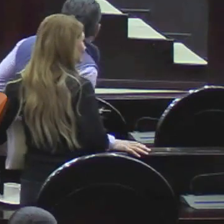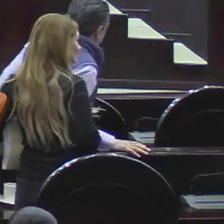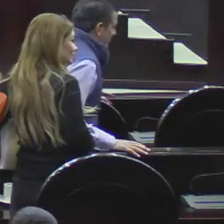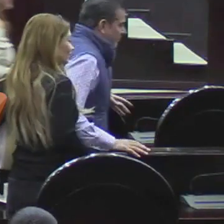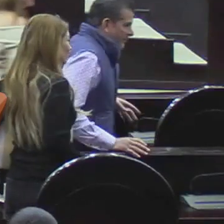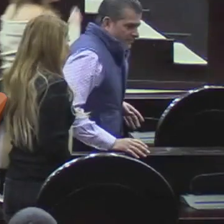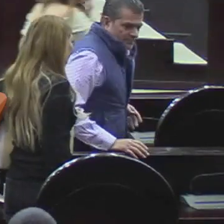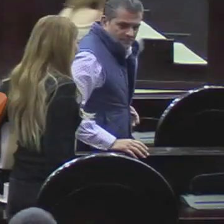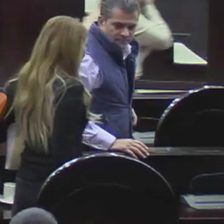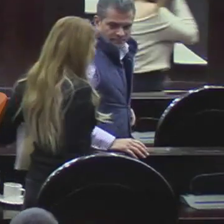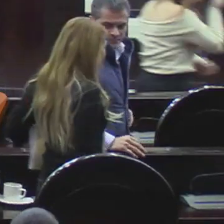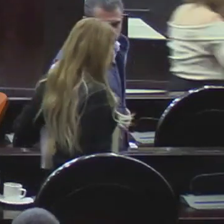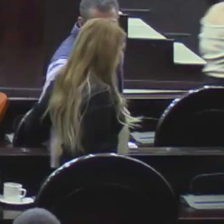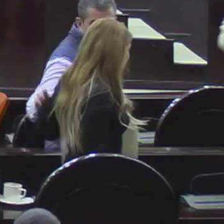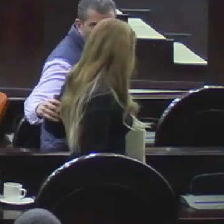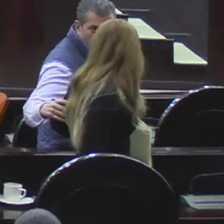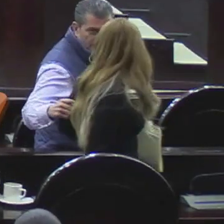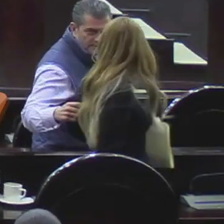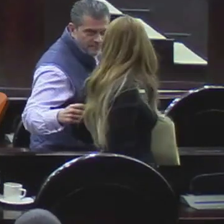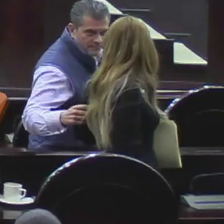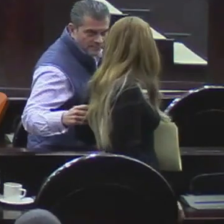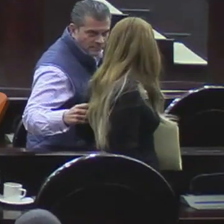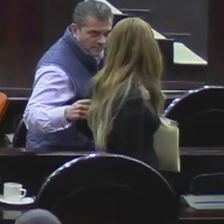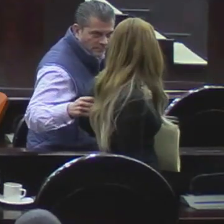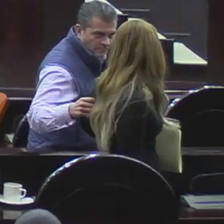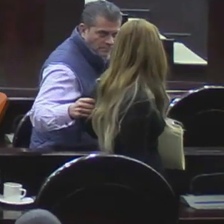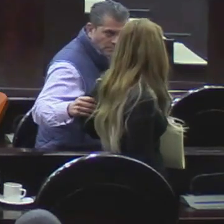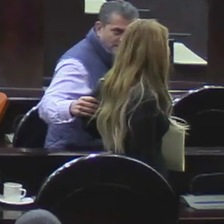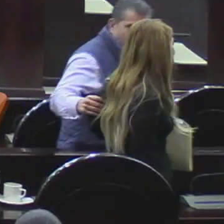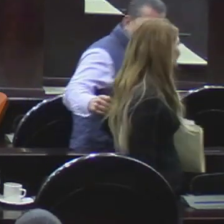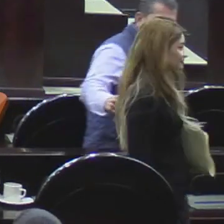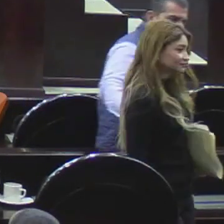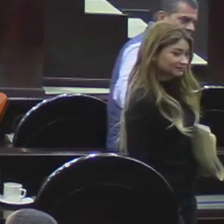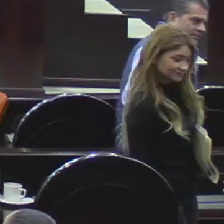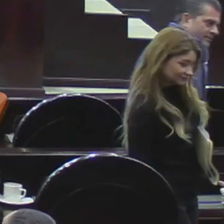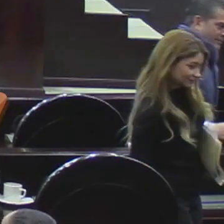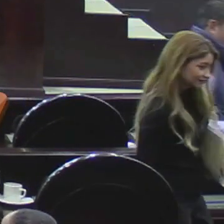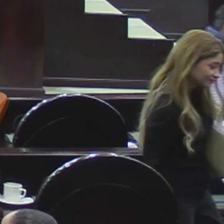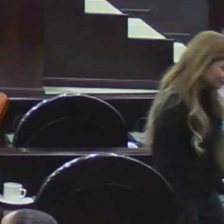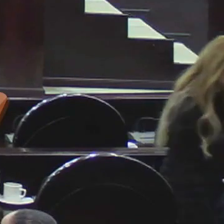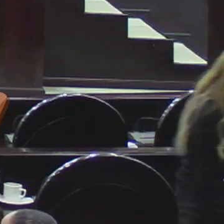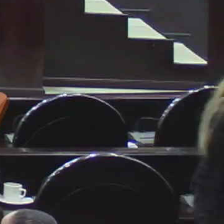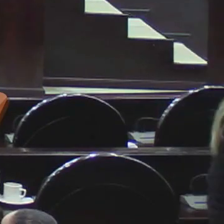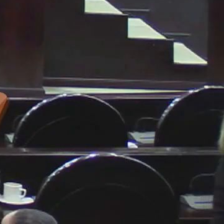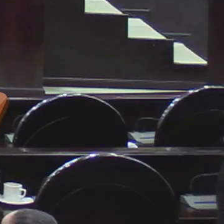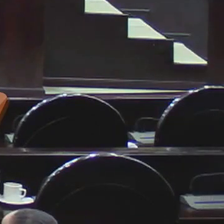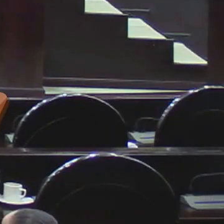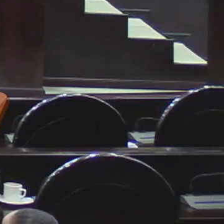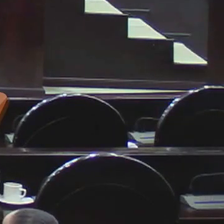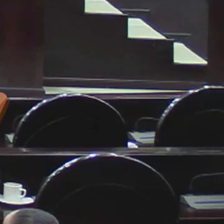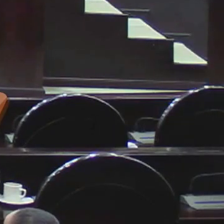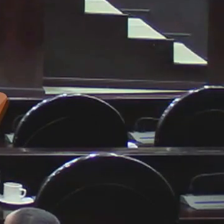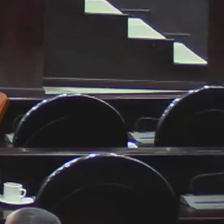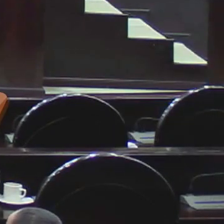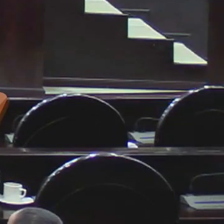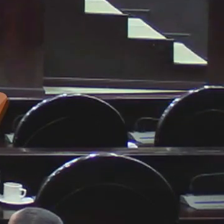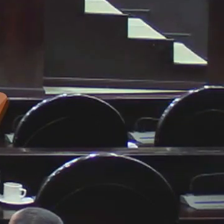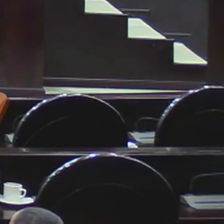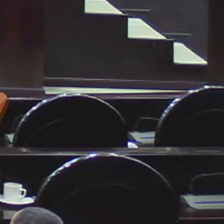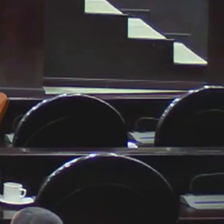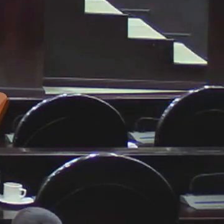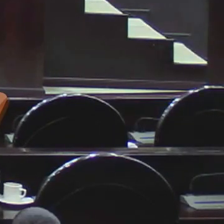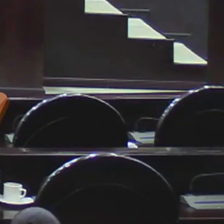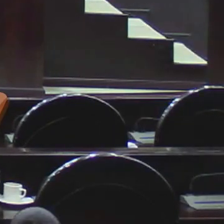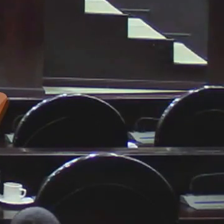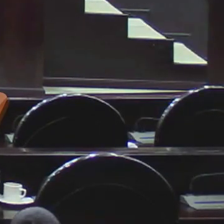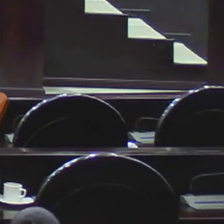Se han inscrito para asuntos generales los siguientes legisladores. Diputada Flor de María Esponda Torres, del Partido